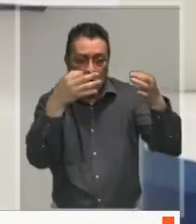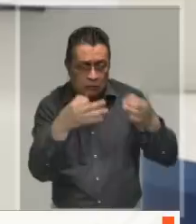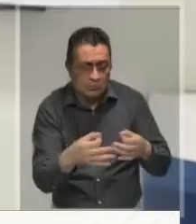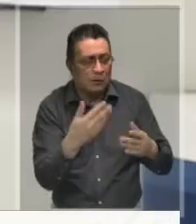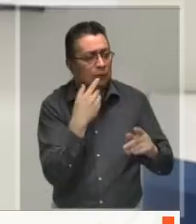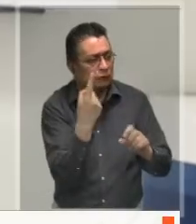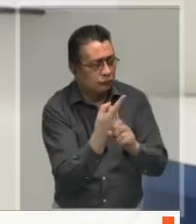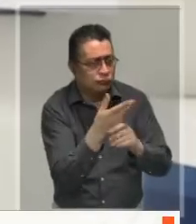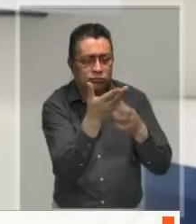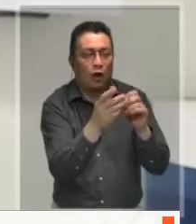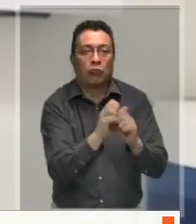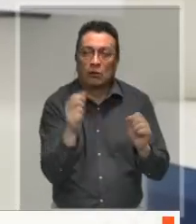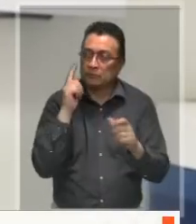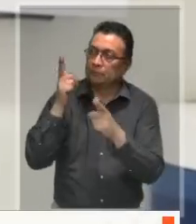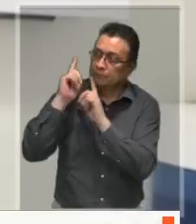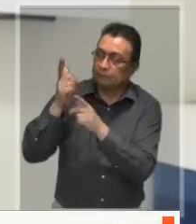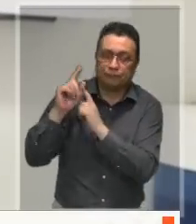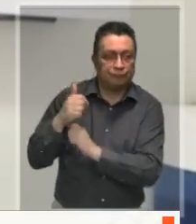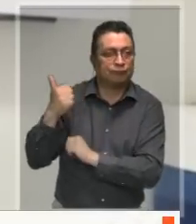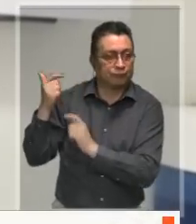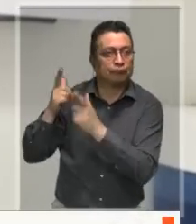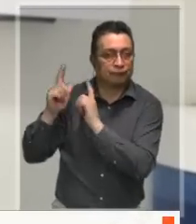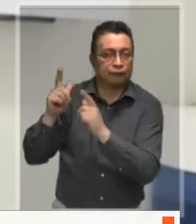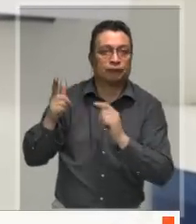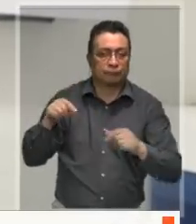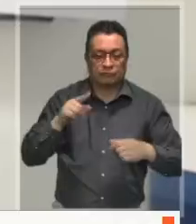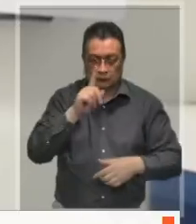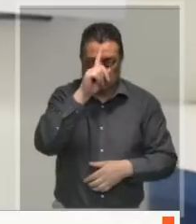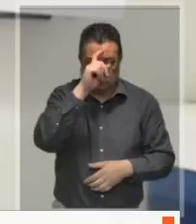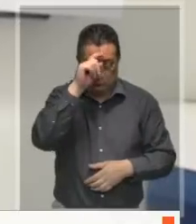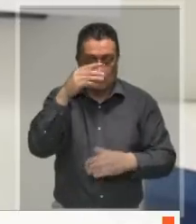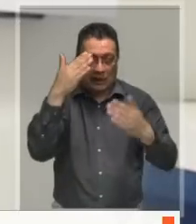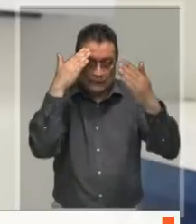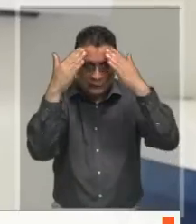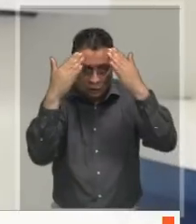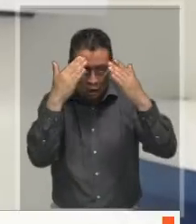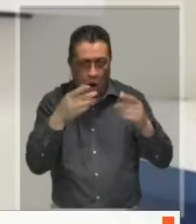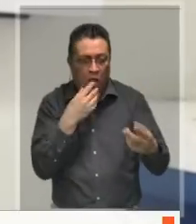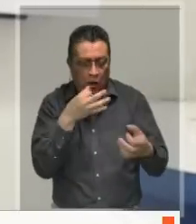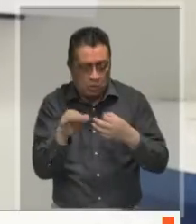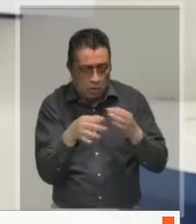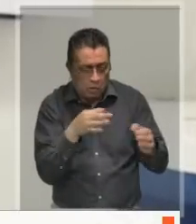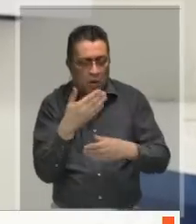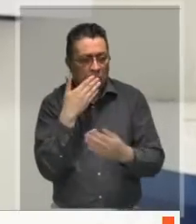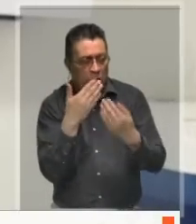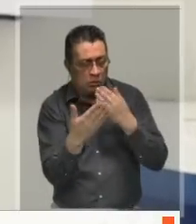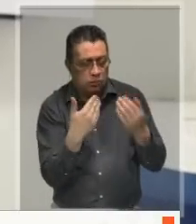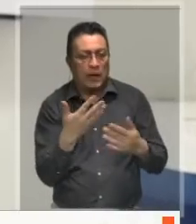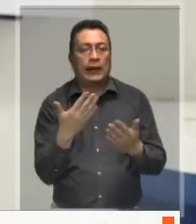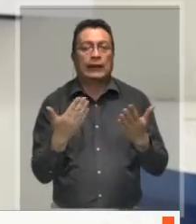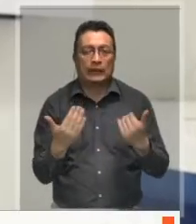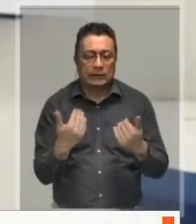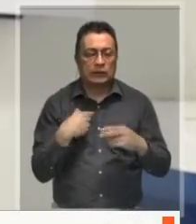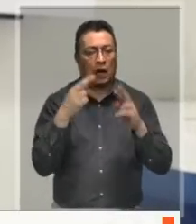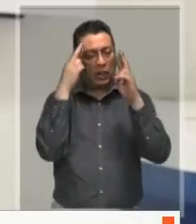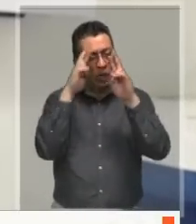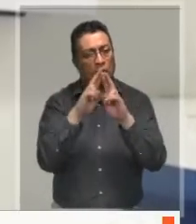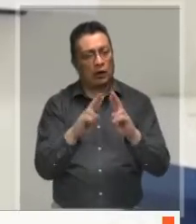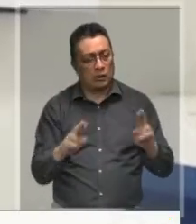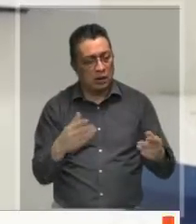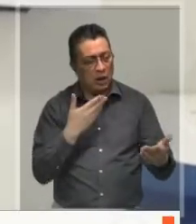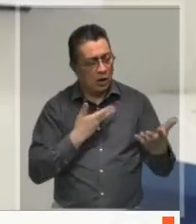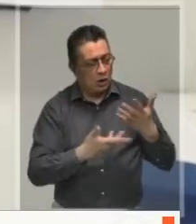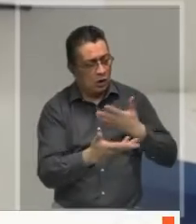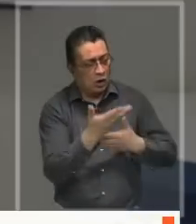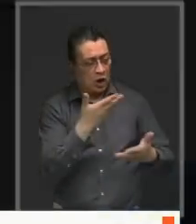usuarios, debido a que, como les comentaba, este es un espacio clínico, un box de psicóloga, necesitamos y necesitamos proveer un espacio de tranquilidad,